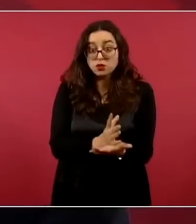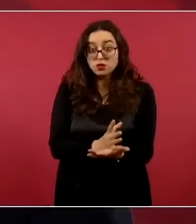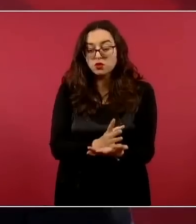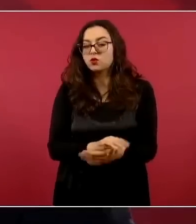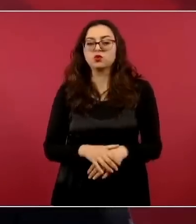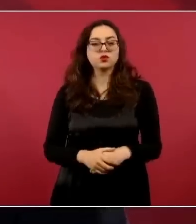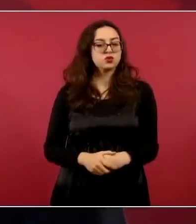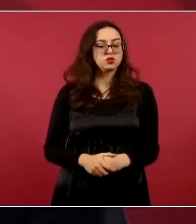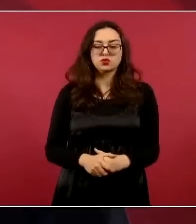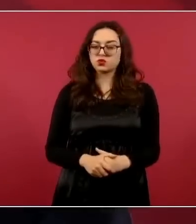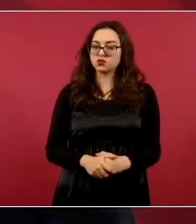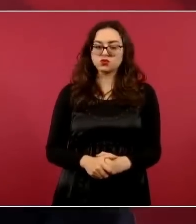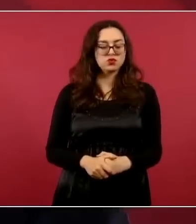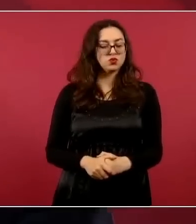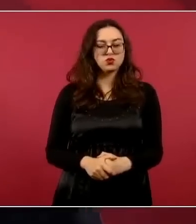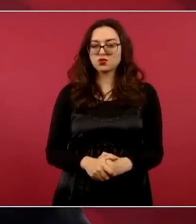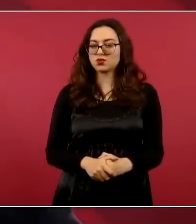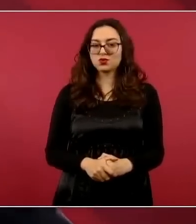No, eso